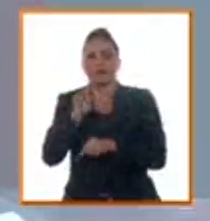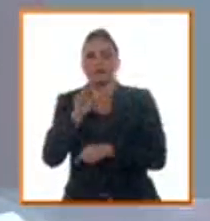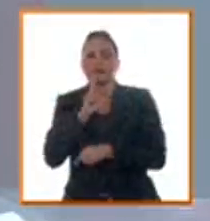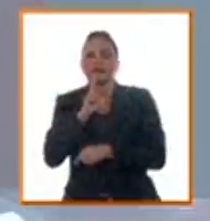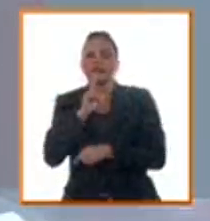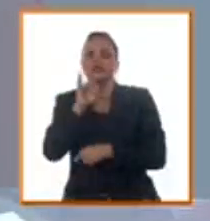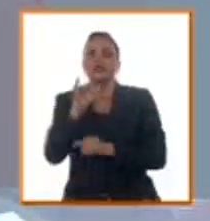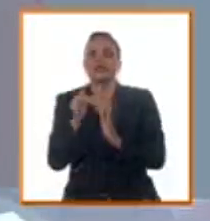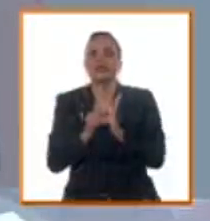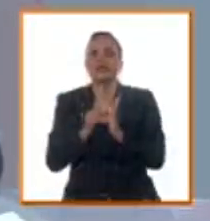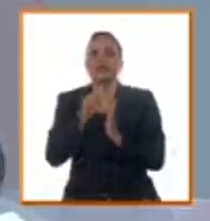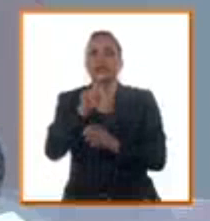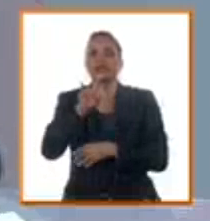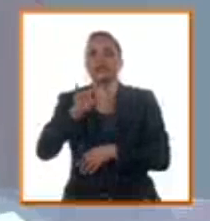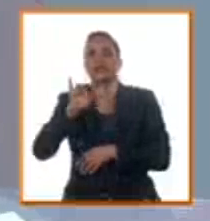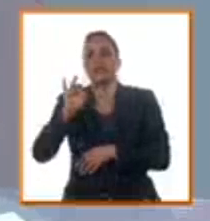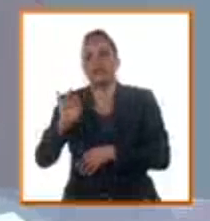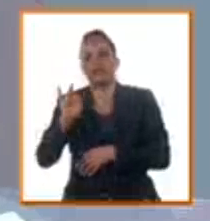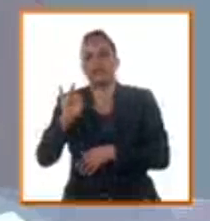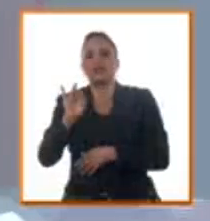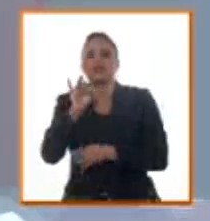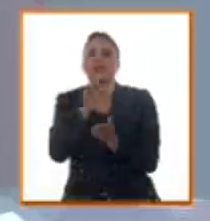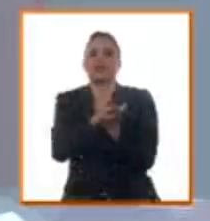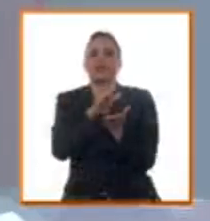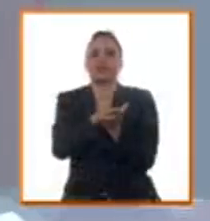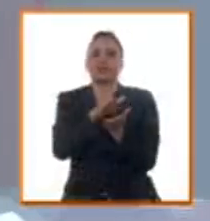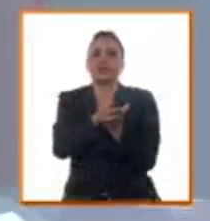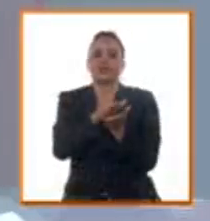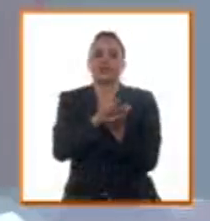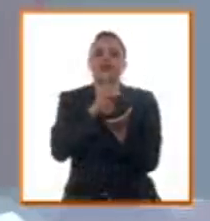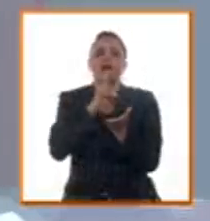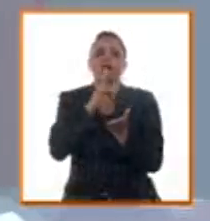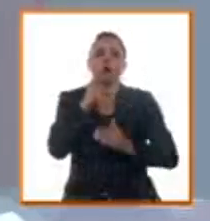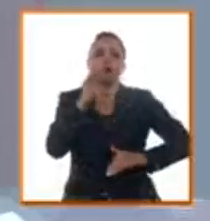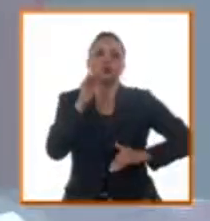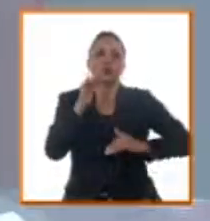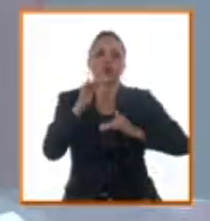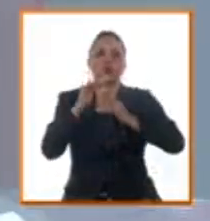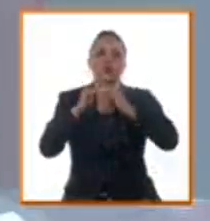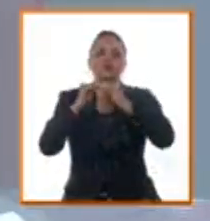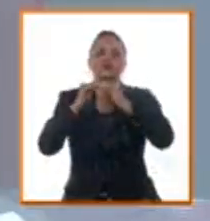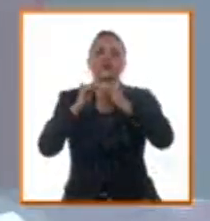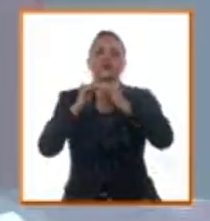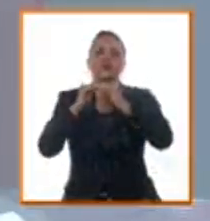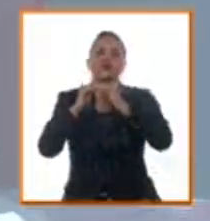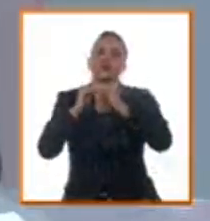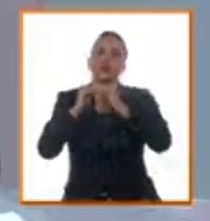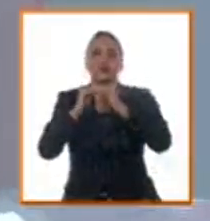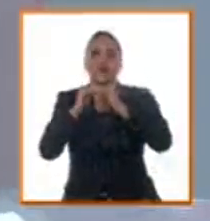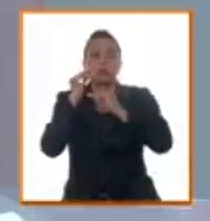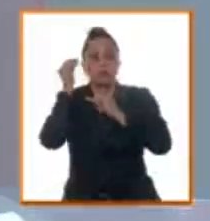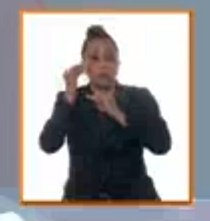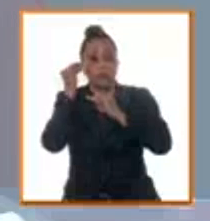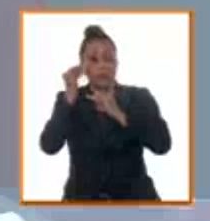6.195 millones de metros cúbicos. O sea, va a seguir incrementándose el llenado de nuestros embalses y bueno,